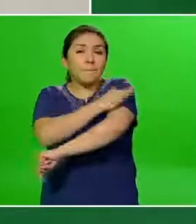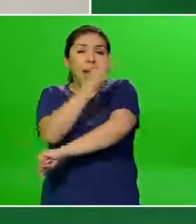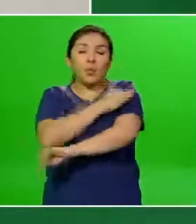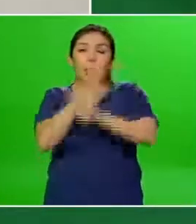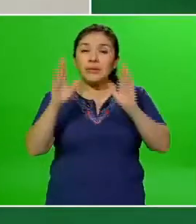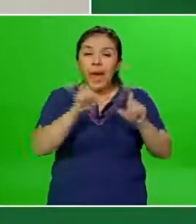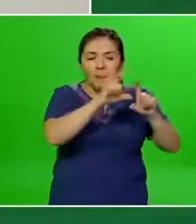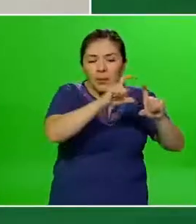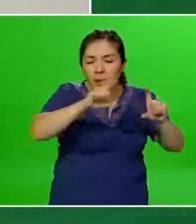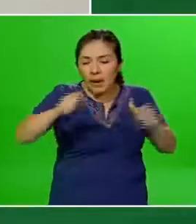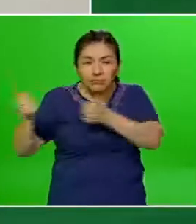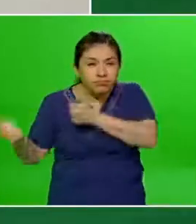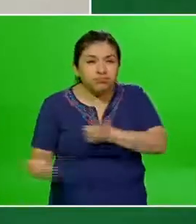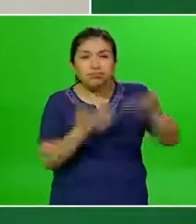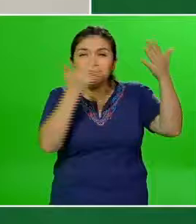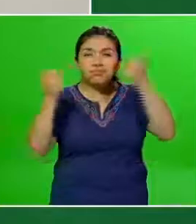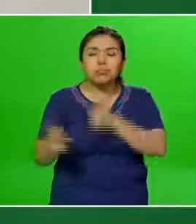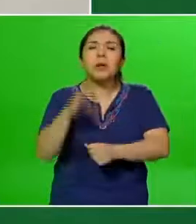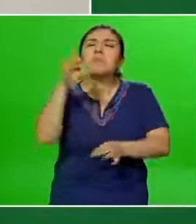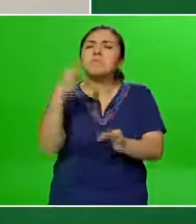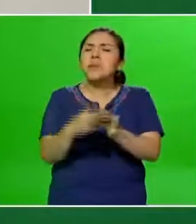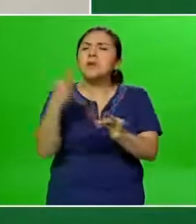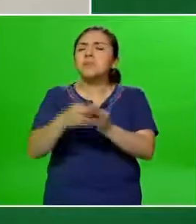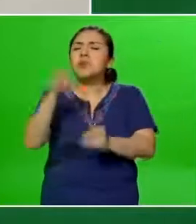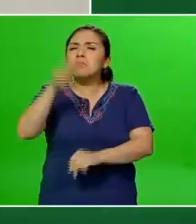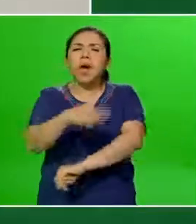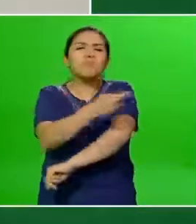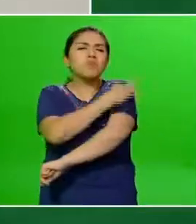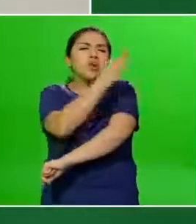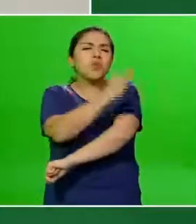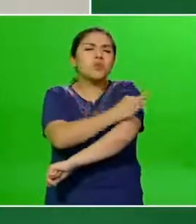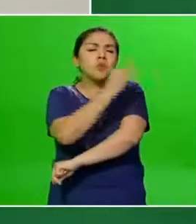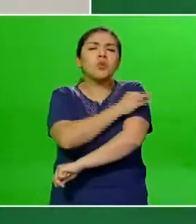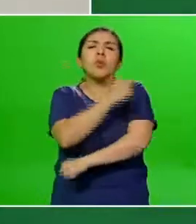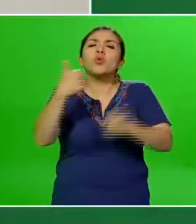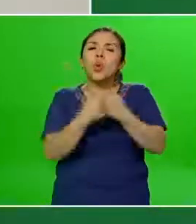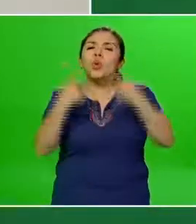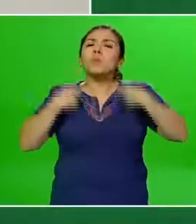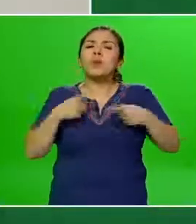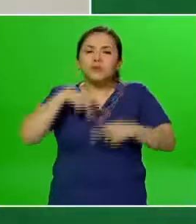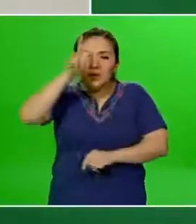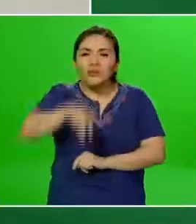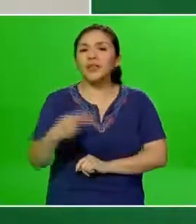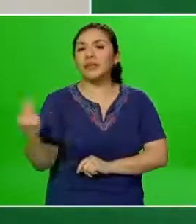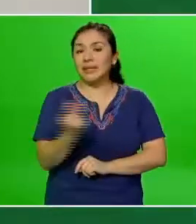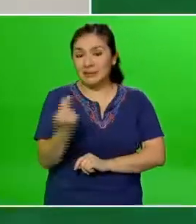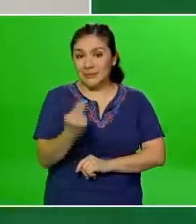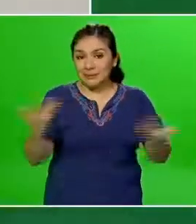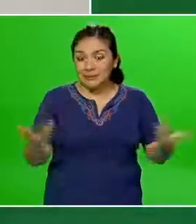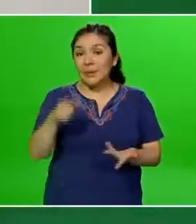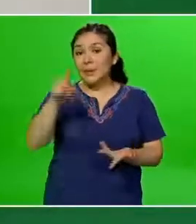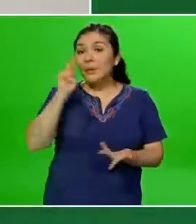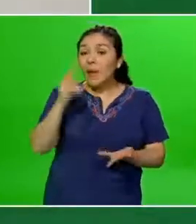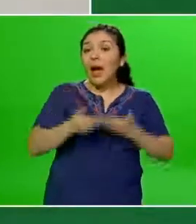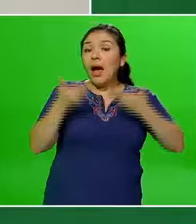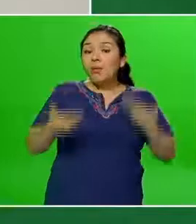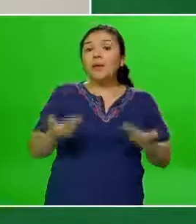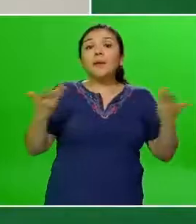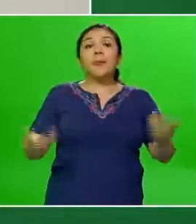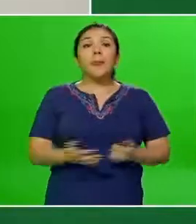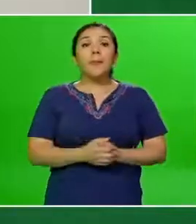se distribuyen se están aplicando y están llegando a las personas que sí lo requieren. Y veamos también cómo